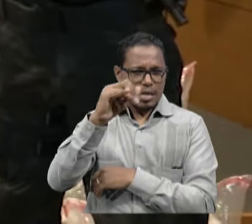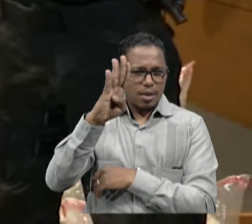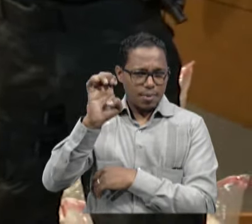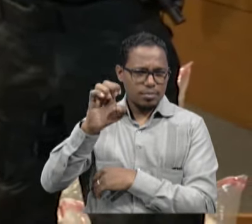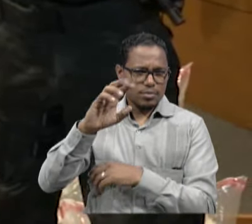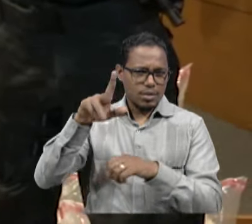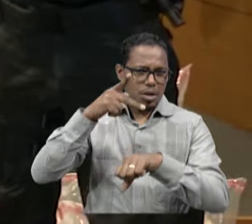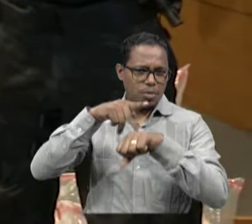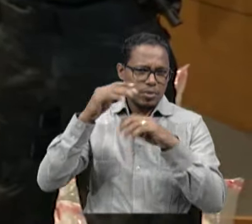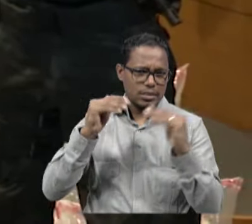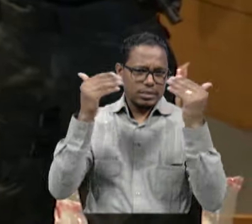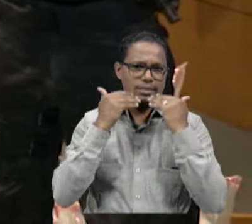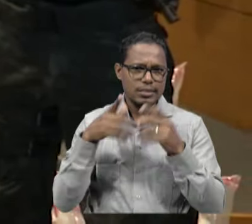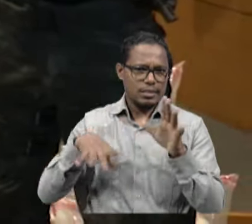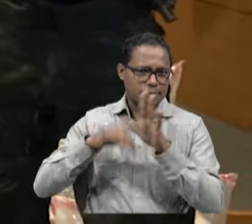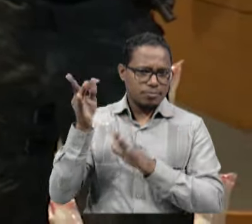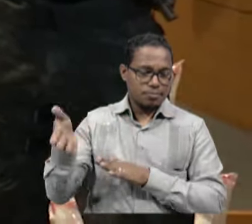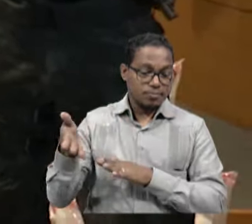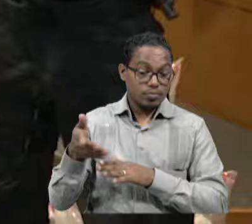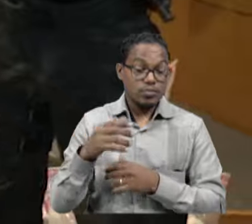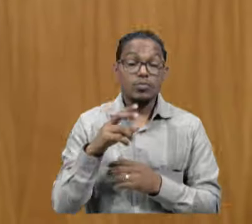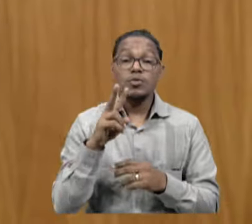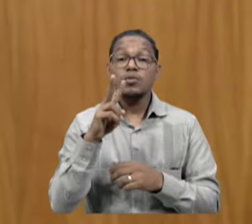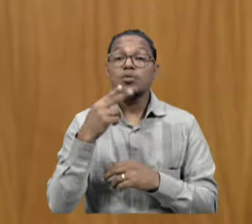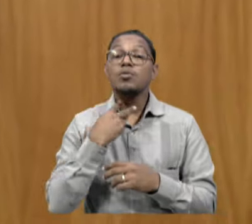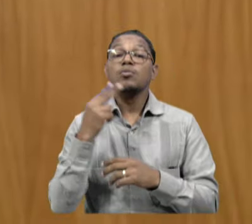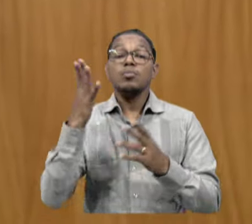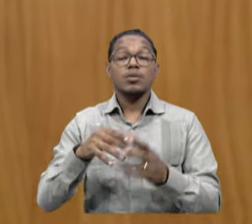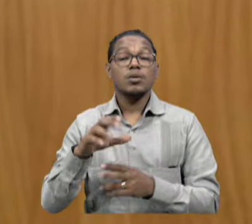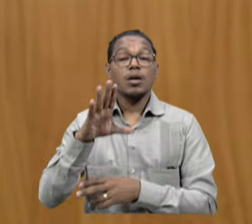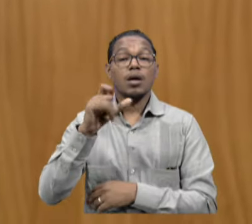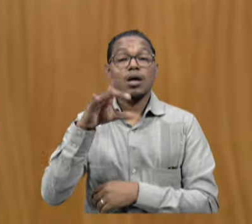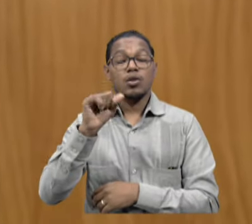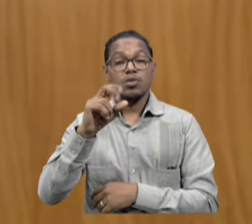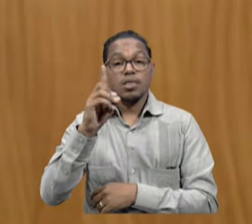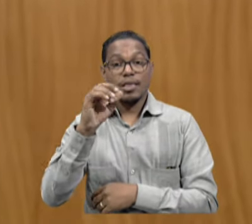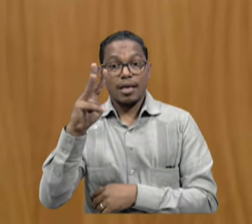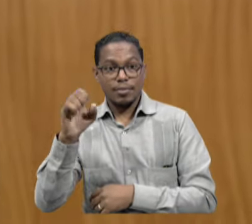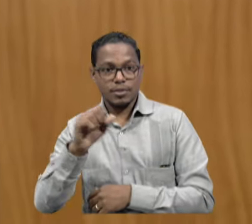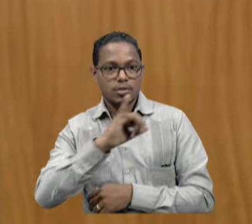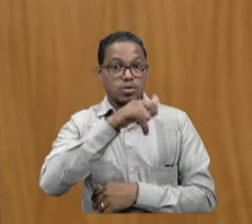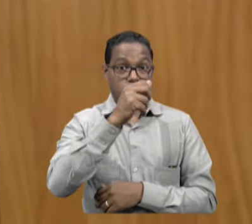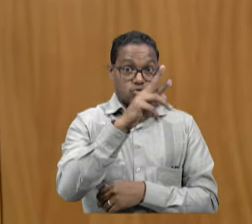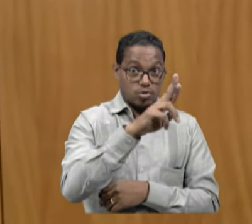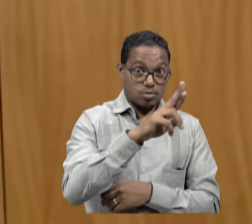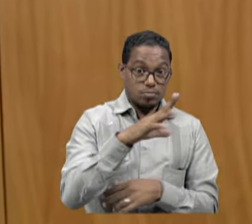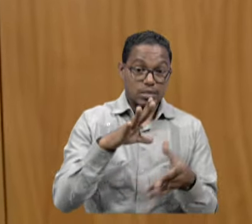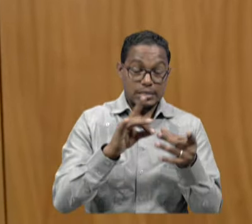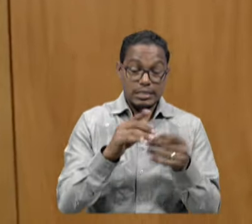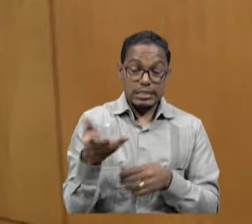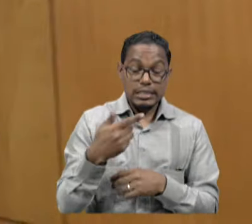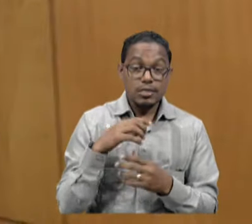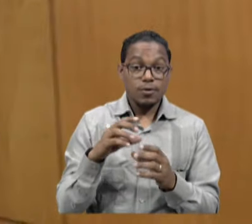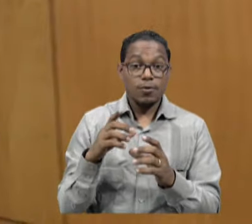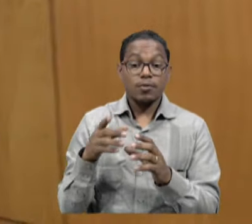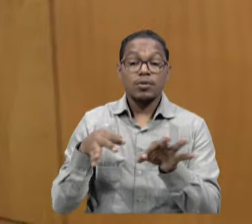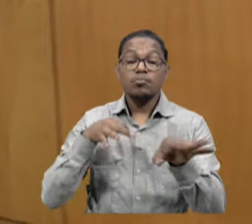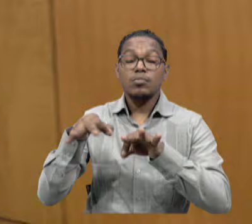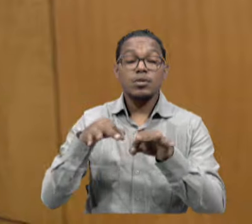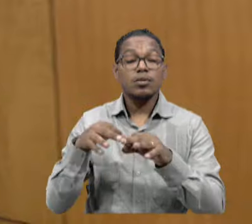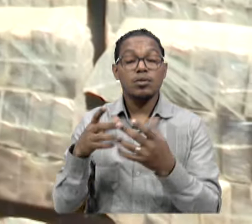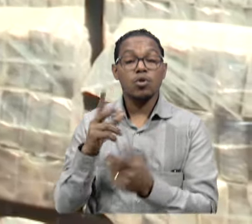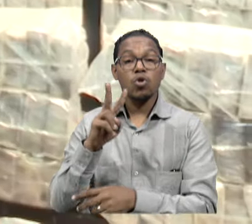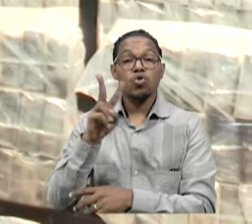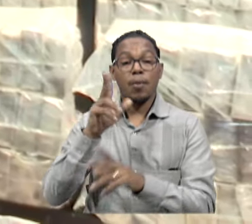Altagracia. Los voceros de las organizaciones anticrimen, Carlos Devers y Junior Sánchez, informaron que en ese operativo, donde fueron apresadas